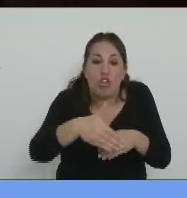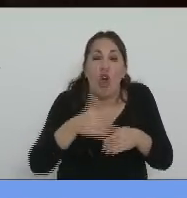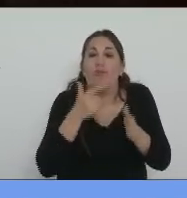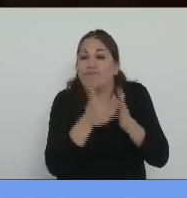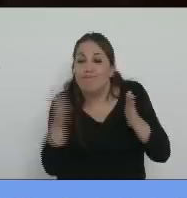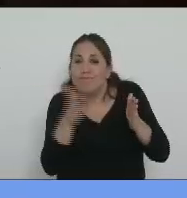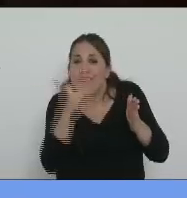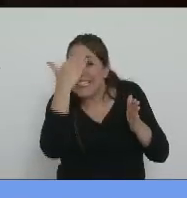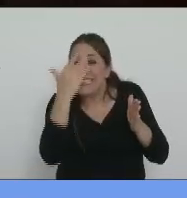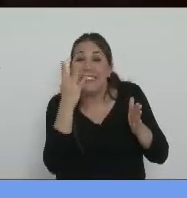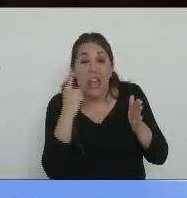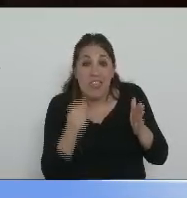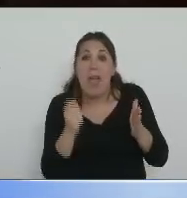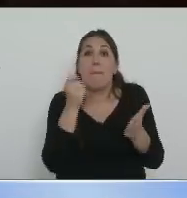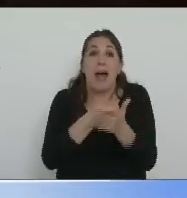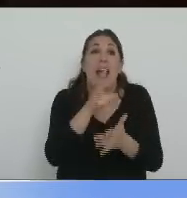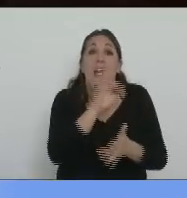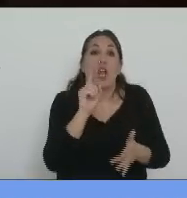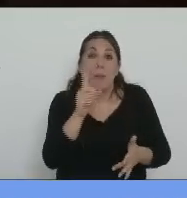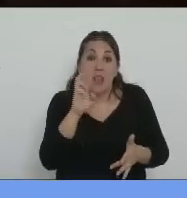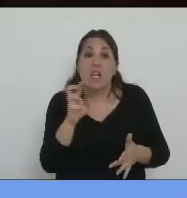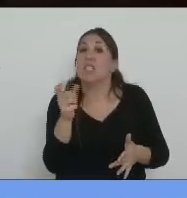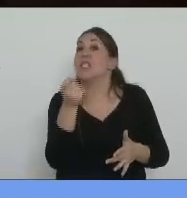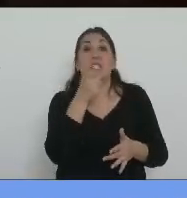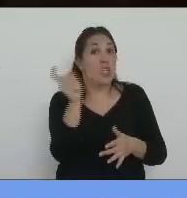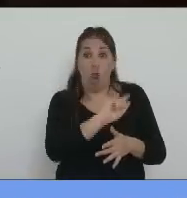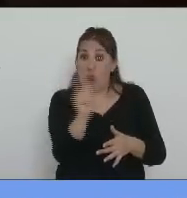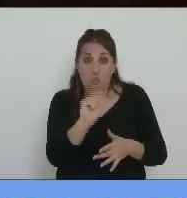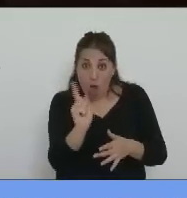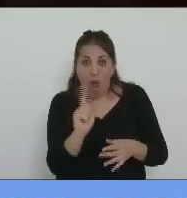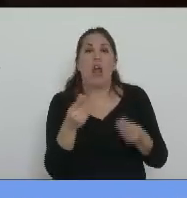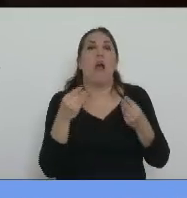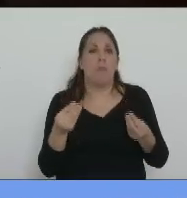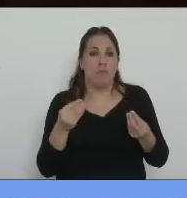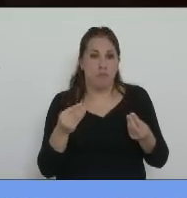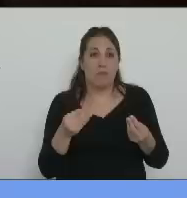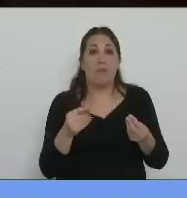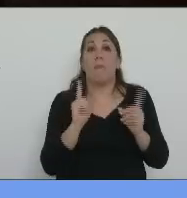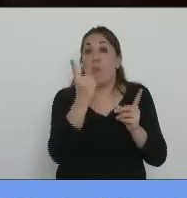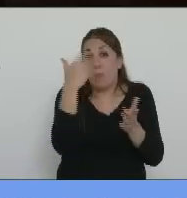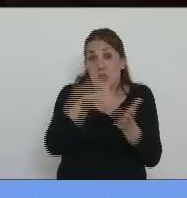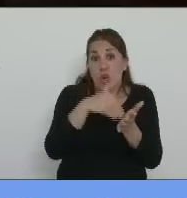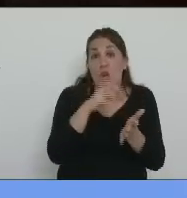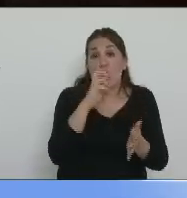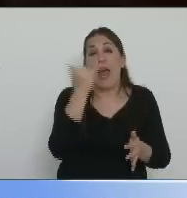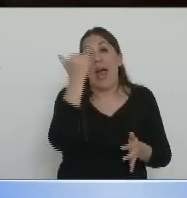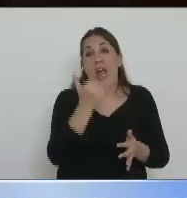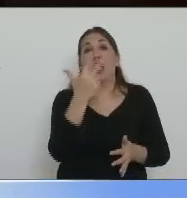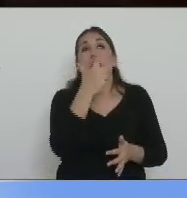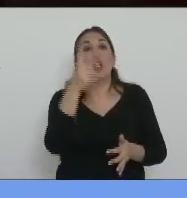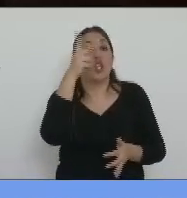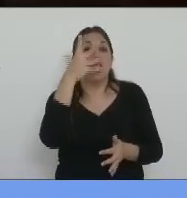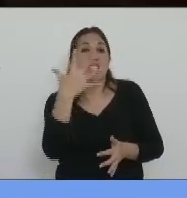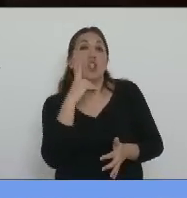500 mil dólares y si no que le va a pasar de ese millón de dólares tiene 385 mil